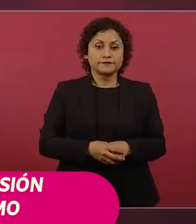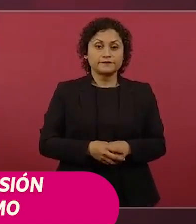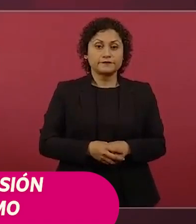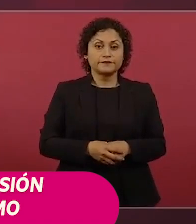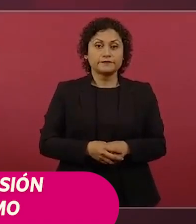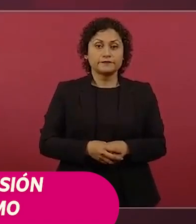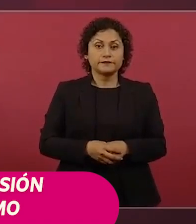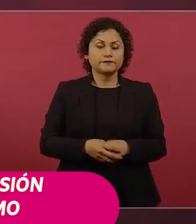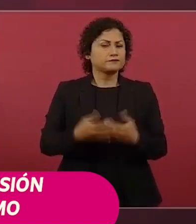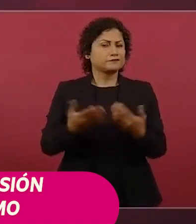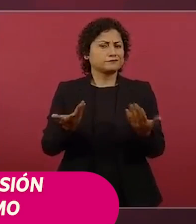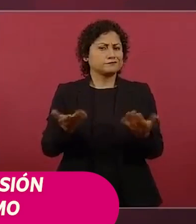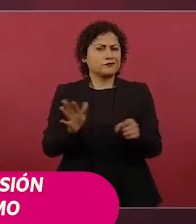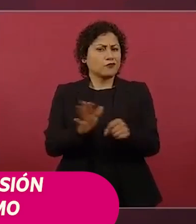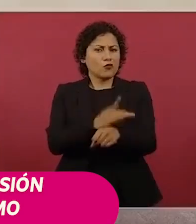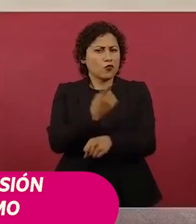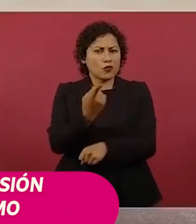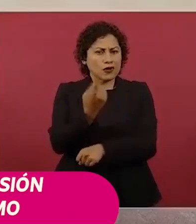todo con el propósito